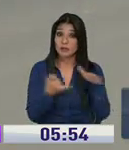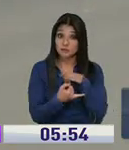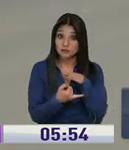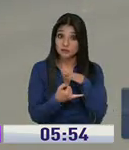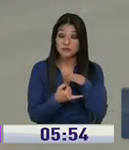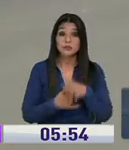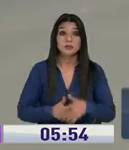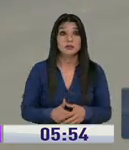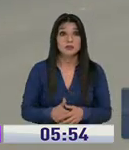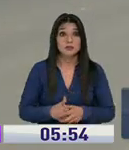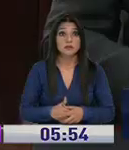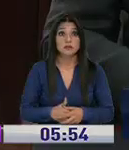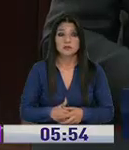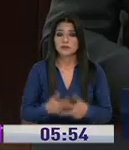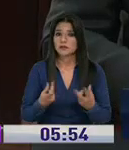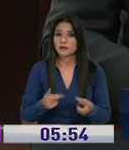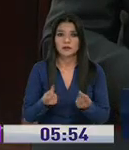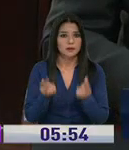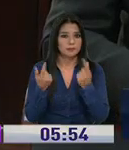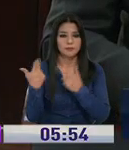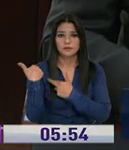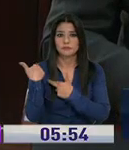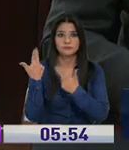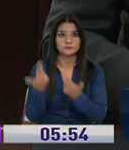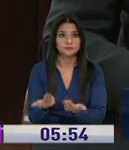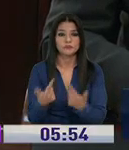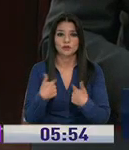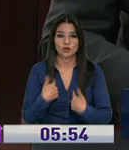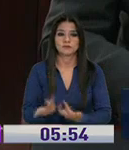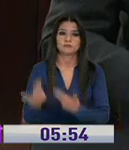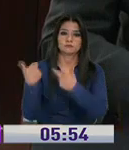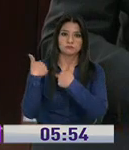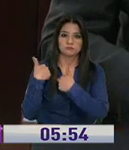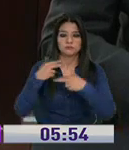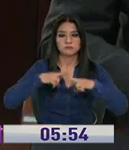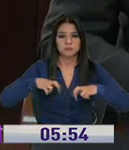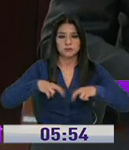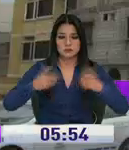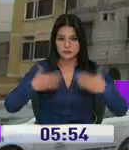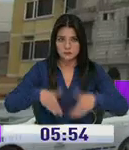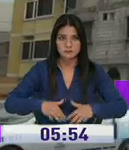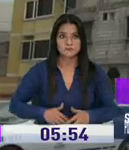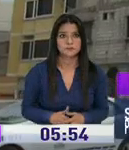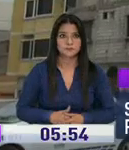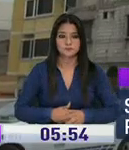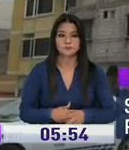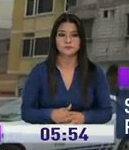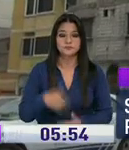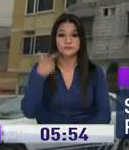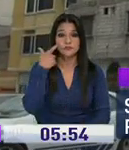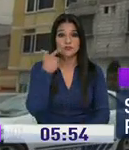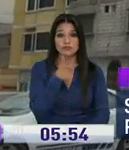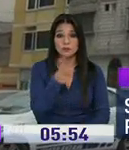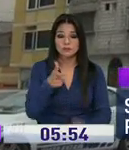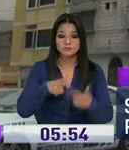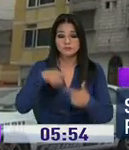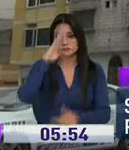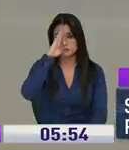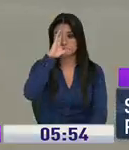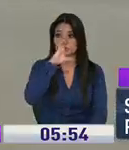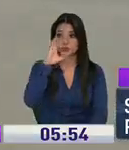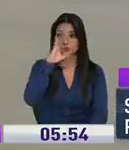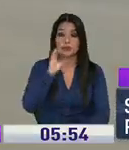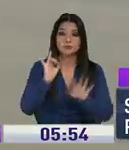carácter sexual, abocó conocimiento y dio paso con las primeras investigaciones. La Fiscalía y la Policía están tras la pista